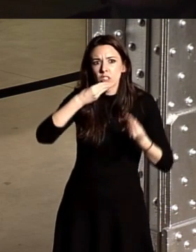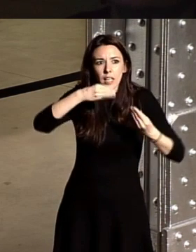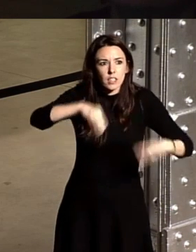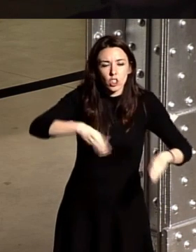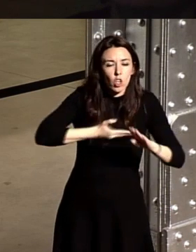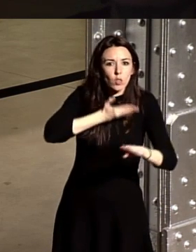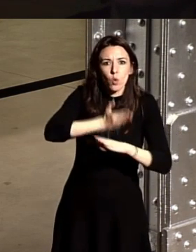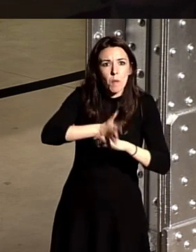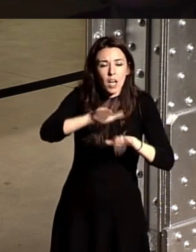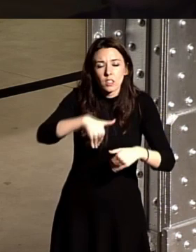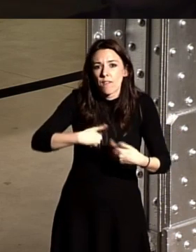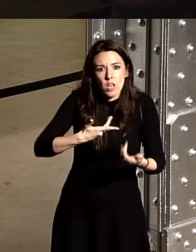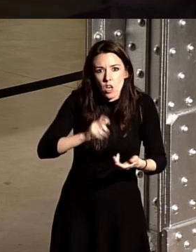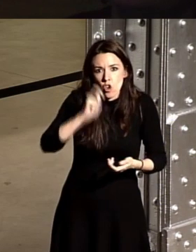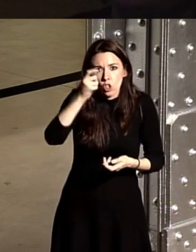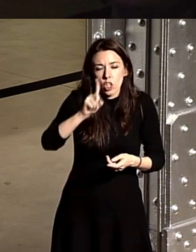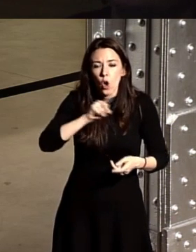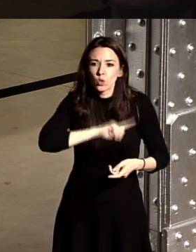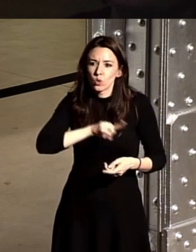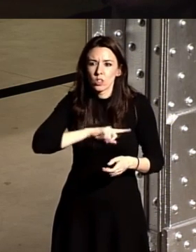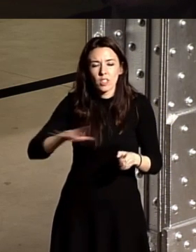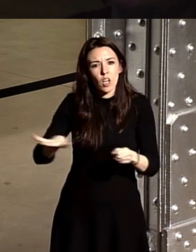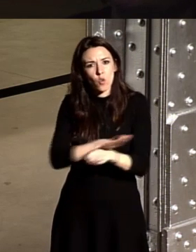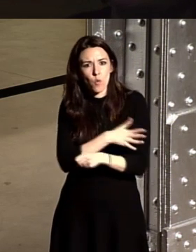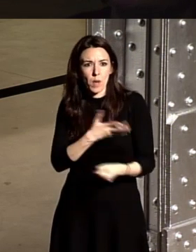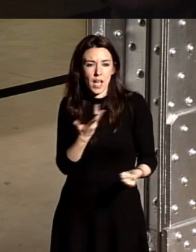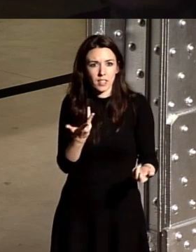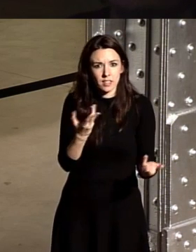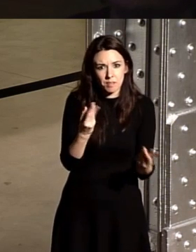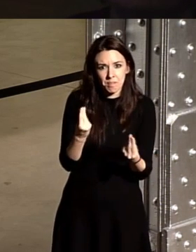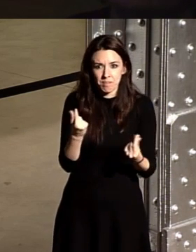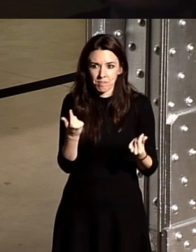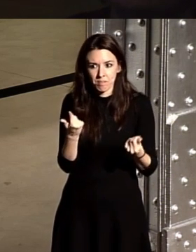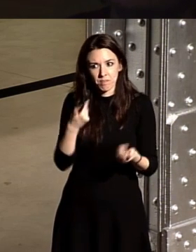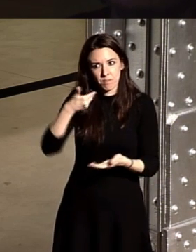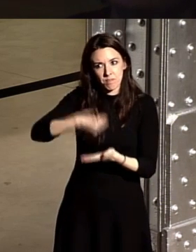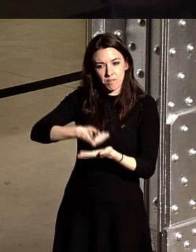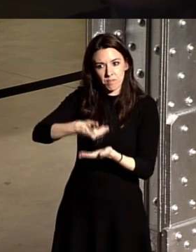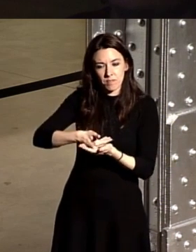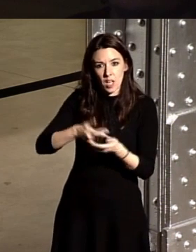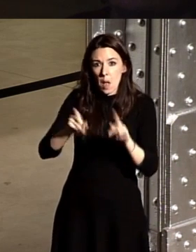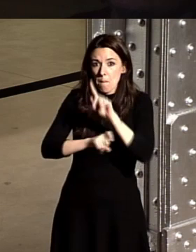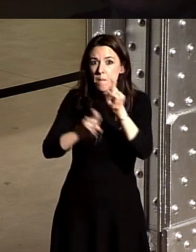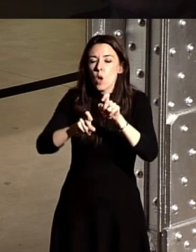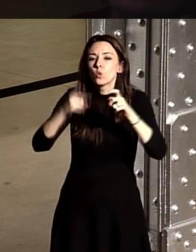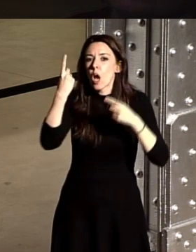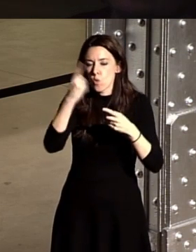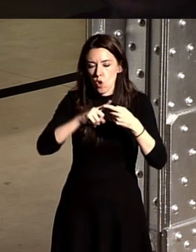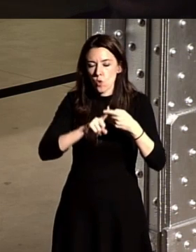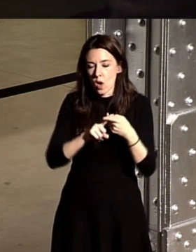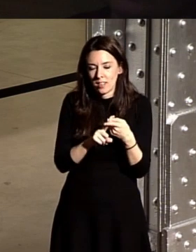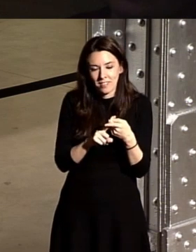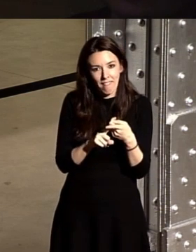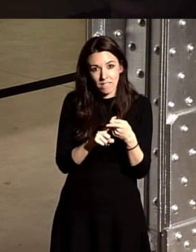ido o sencillamente notas que no cubre las expectativas del editor? La pregunta 1 es, ¿te has sentido alguna